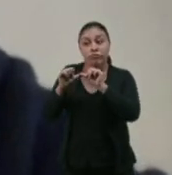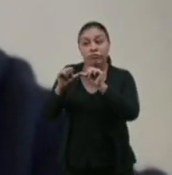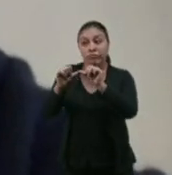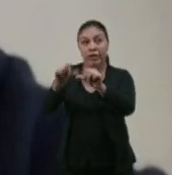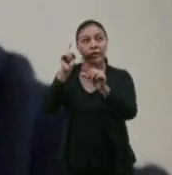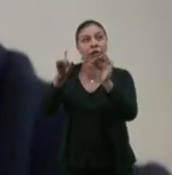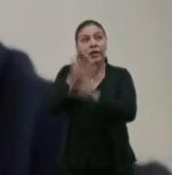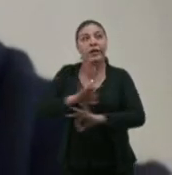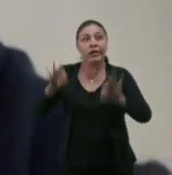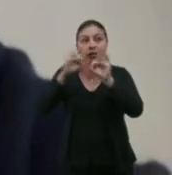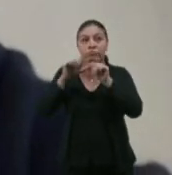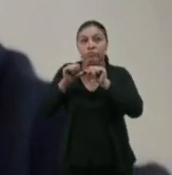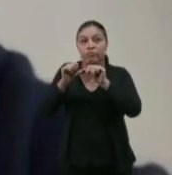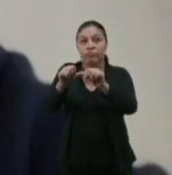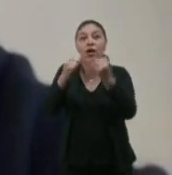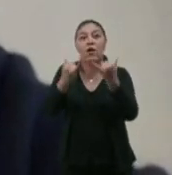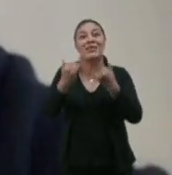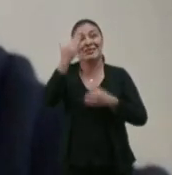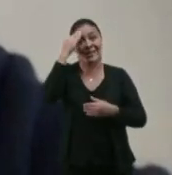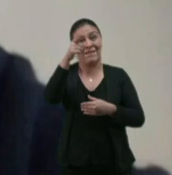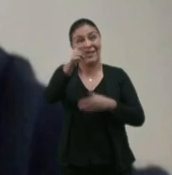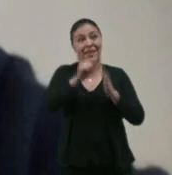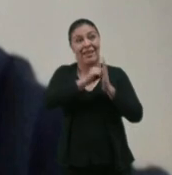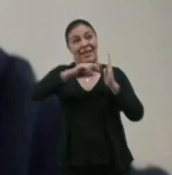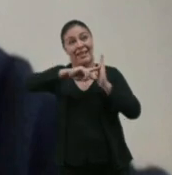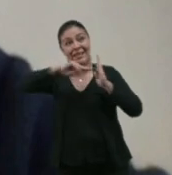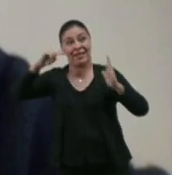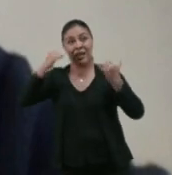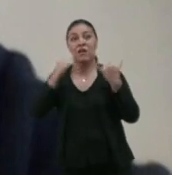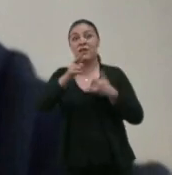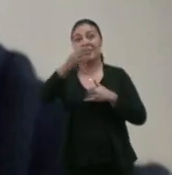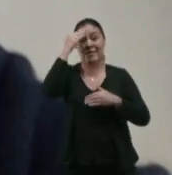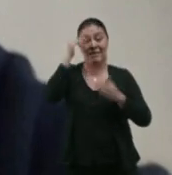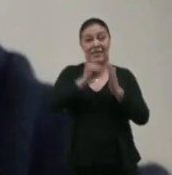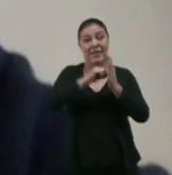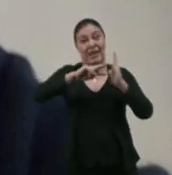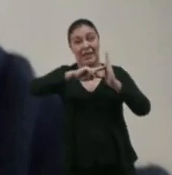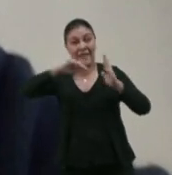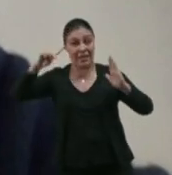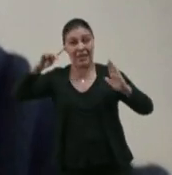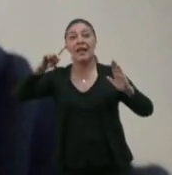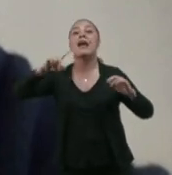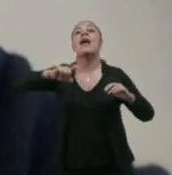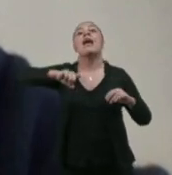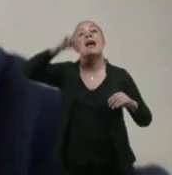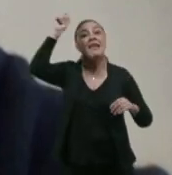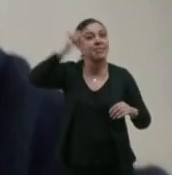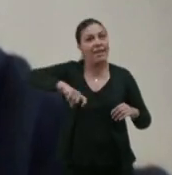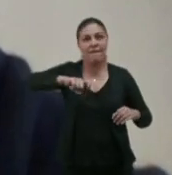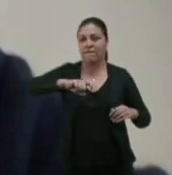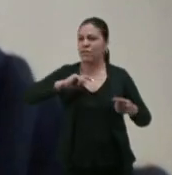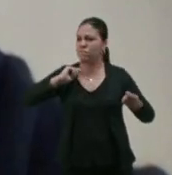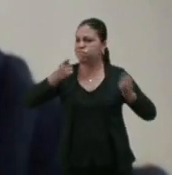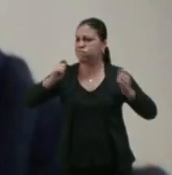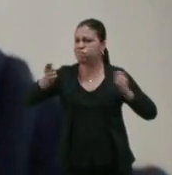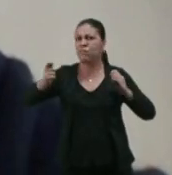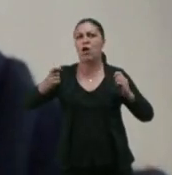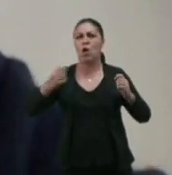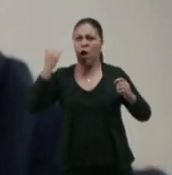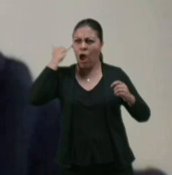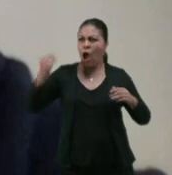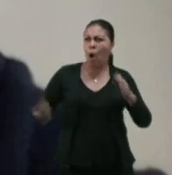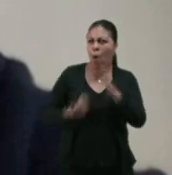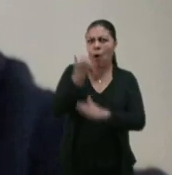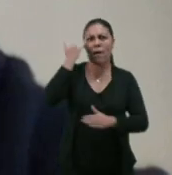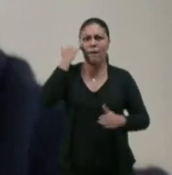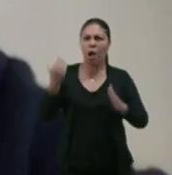porque en la industria de la tecnología la única constante es el cambio y si uno no está todo el tiempo incorporando nuevas